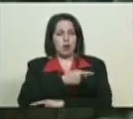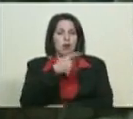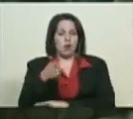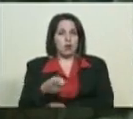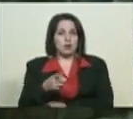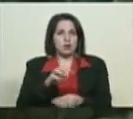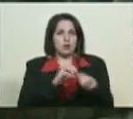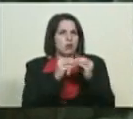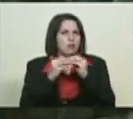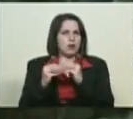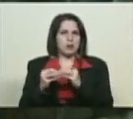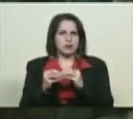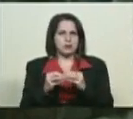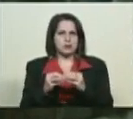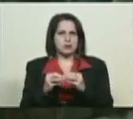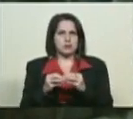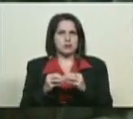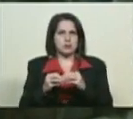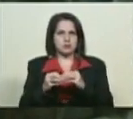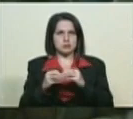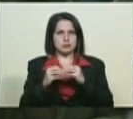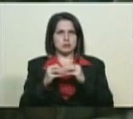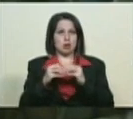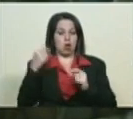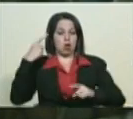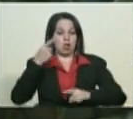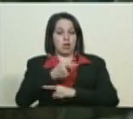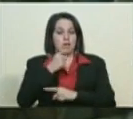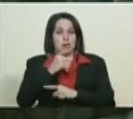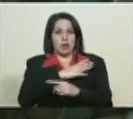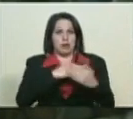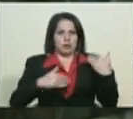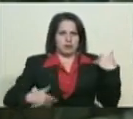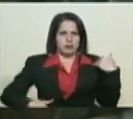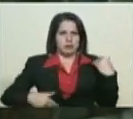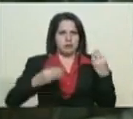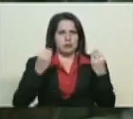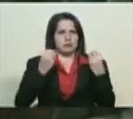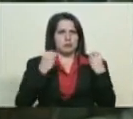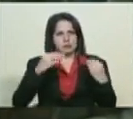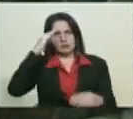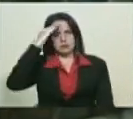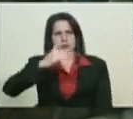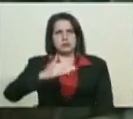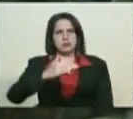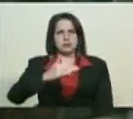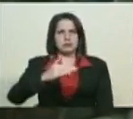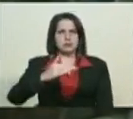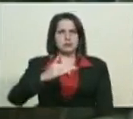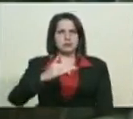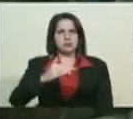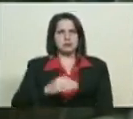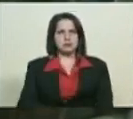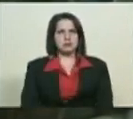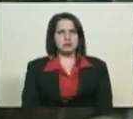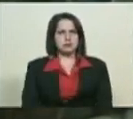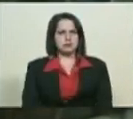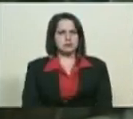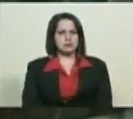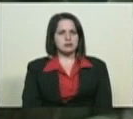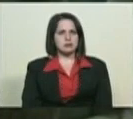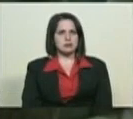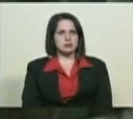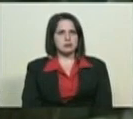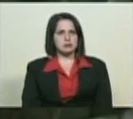operaciones, ordenada por el señor presidente y comandante en jefe de la Fuerza Armada Nacional Bolivariana. Ha sido una